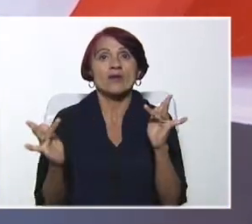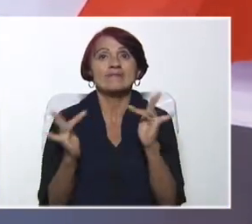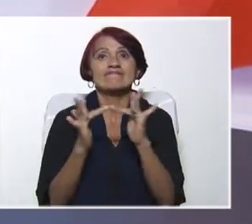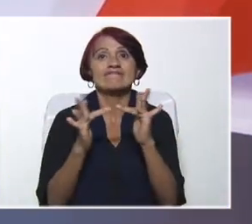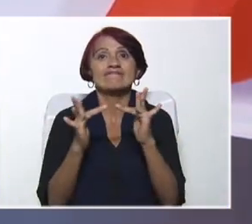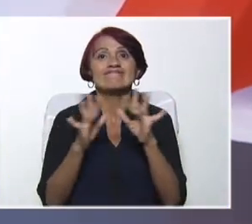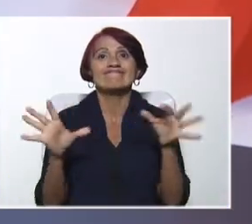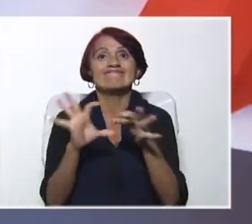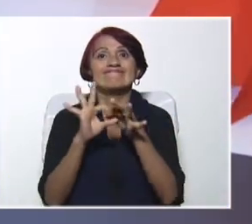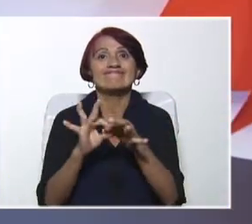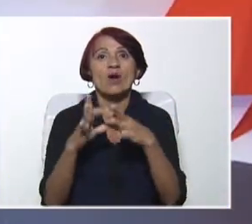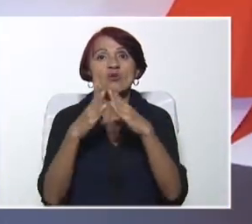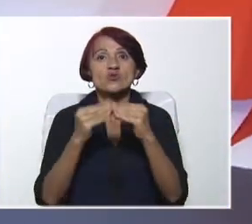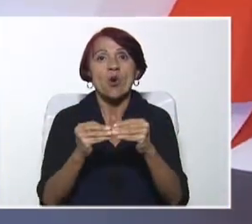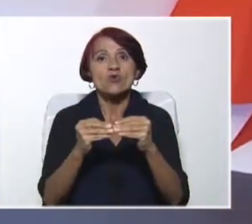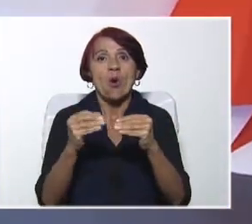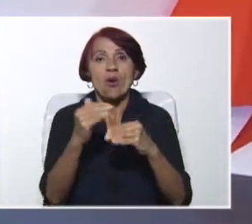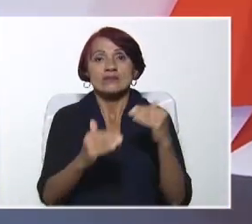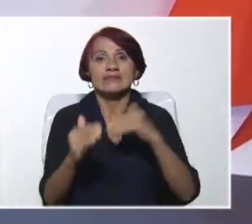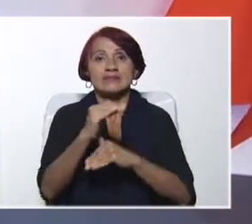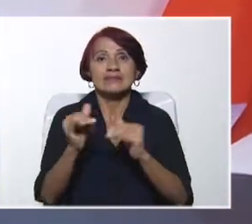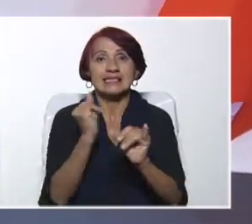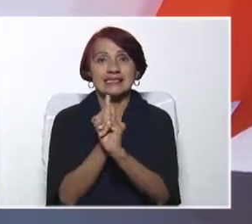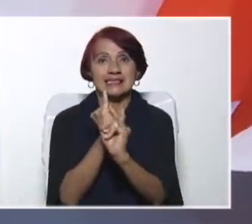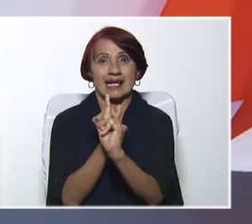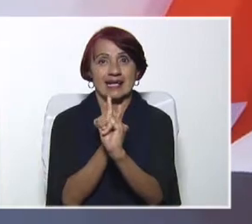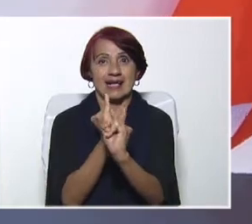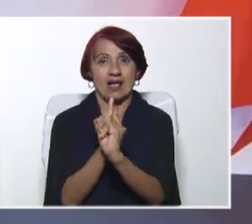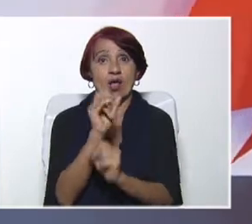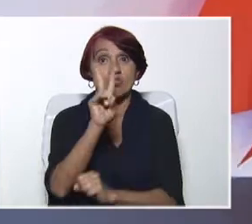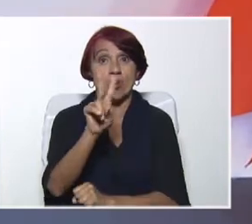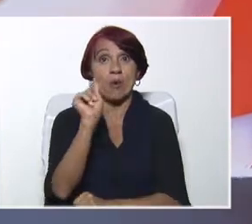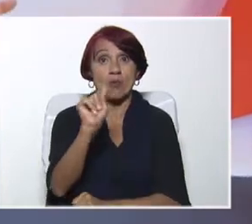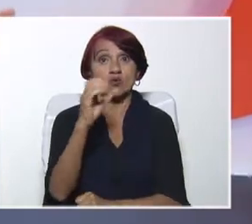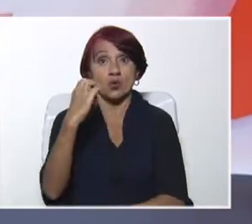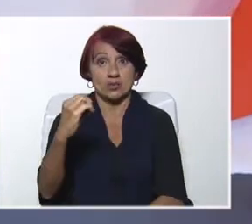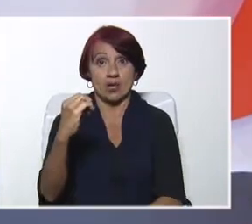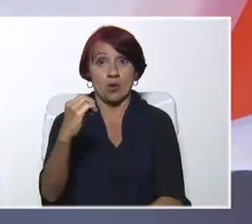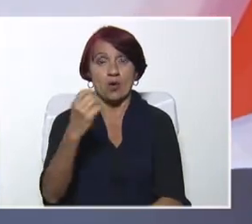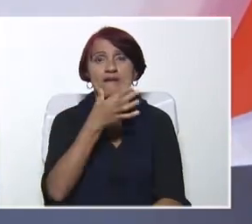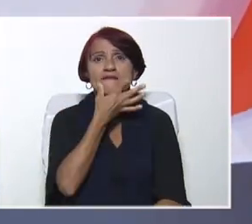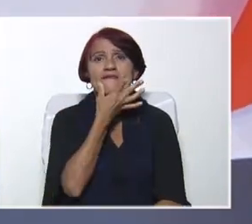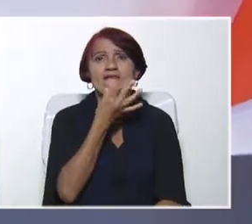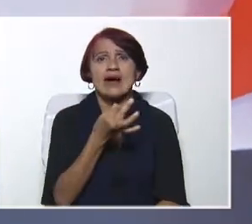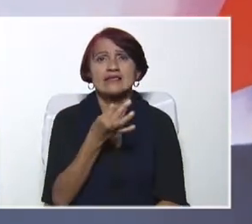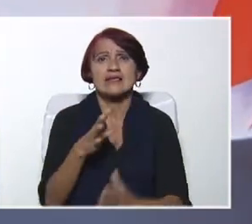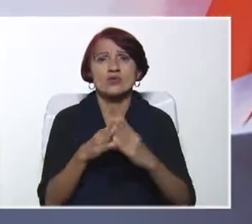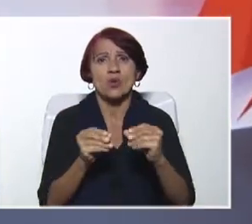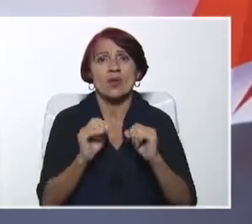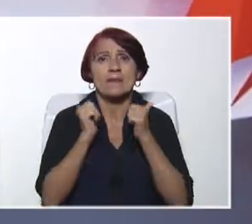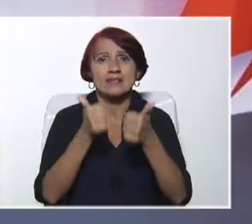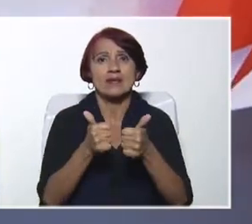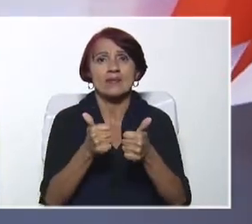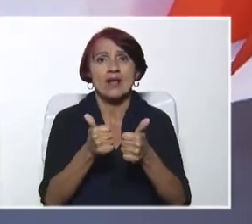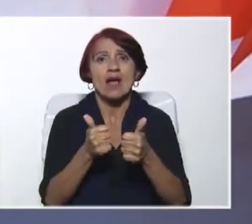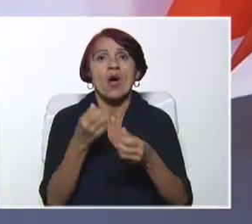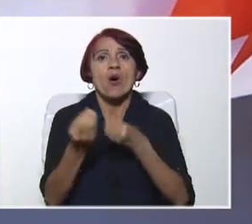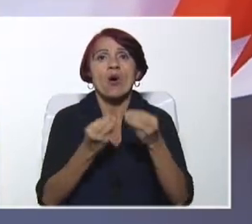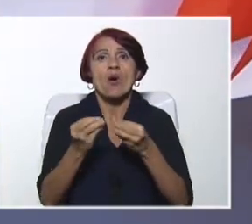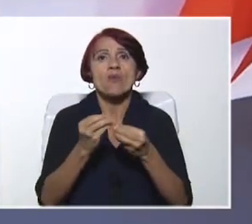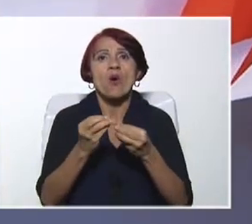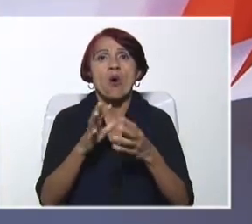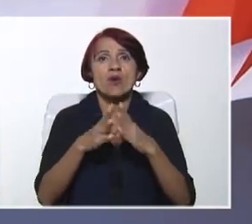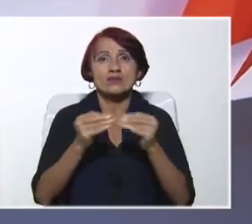con nosotros en todas las plataformas digitales 2.0, y son muy sencillas. Primero empezamos con la página